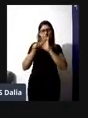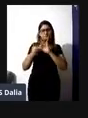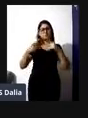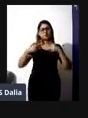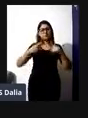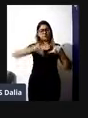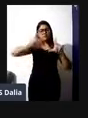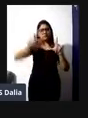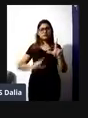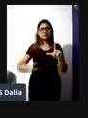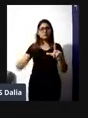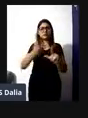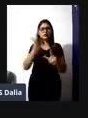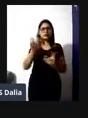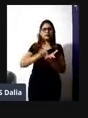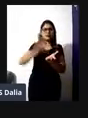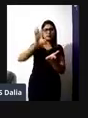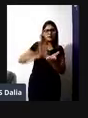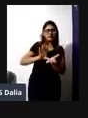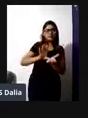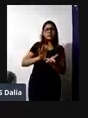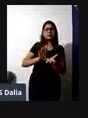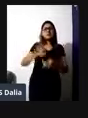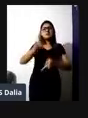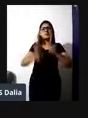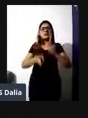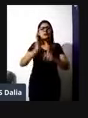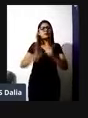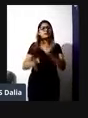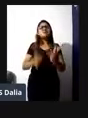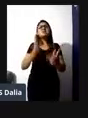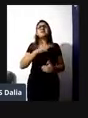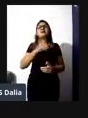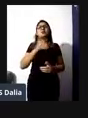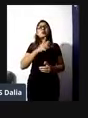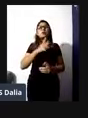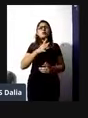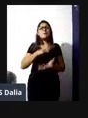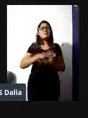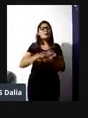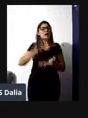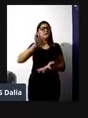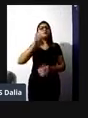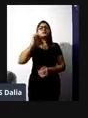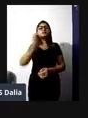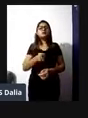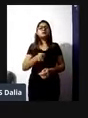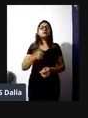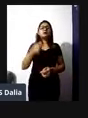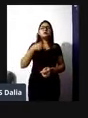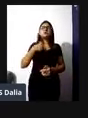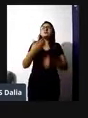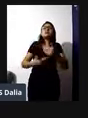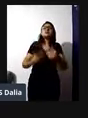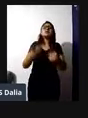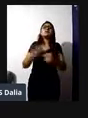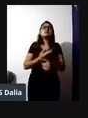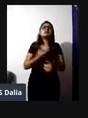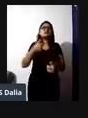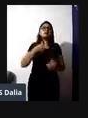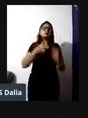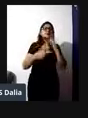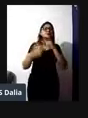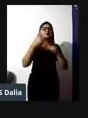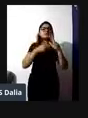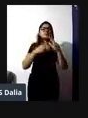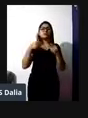miedo más grande es, ¿qué va a pasar? ¿Me voy a quedar sin empleo? El recurso que me